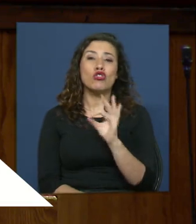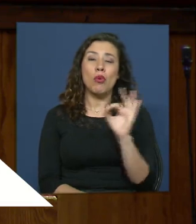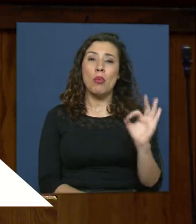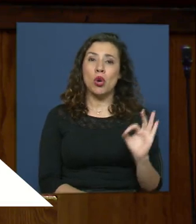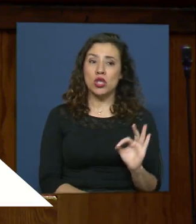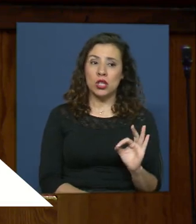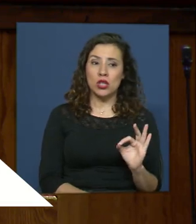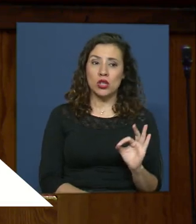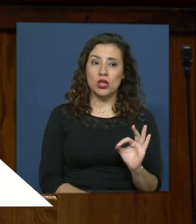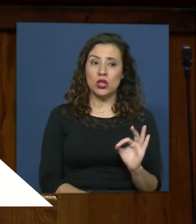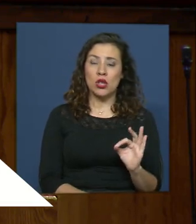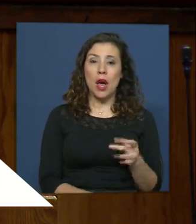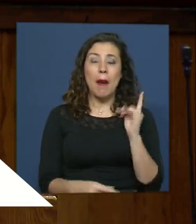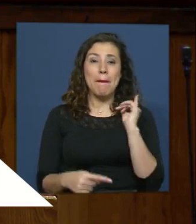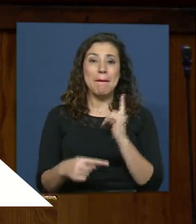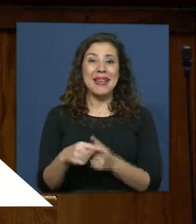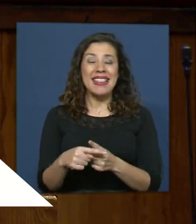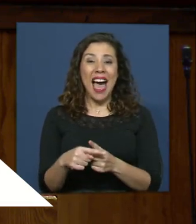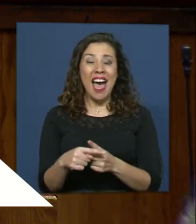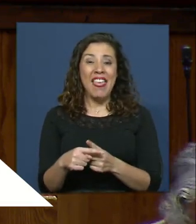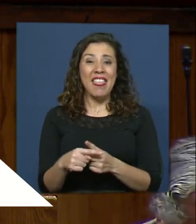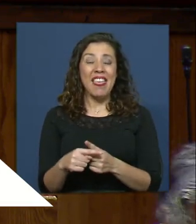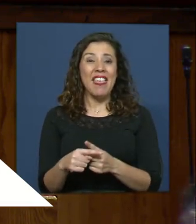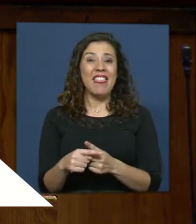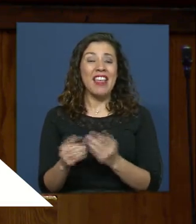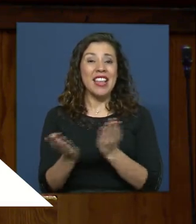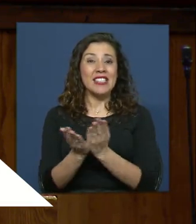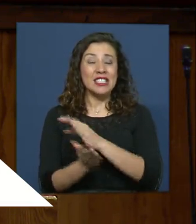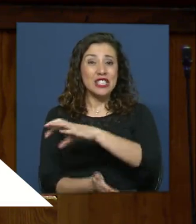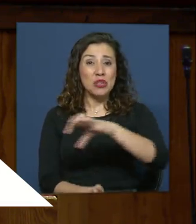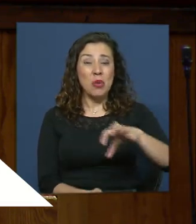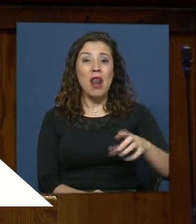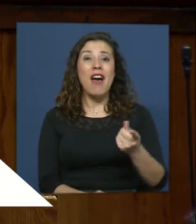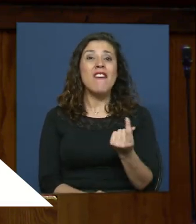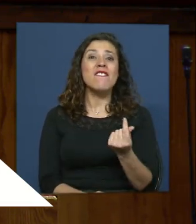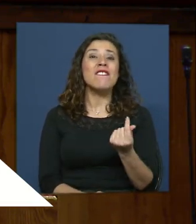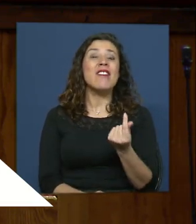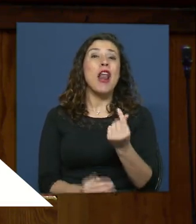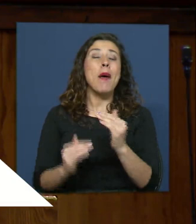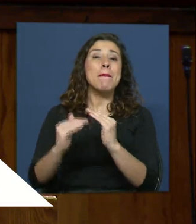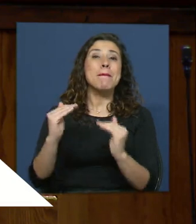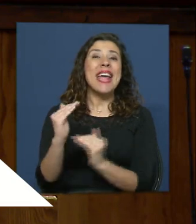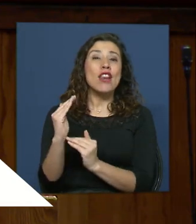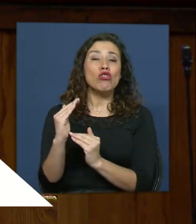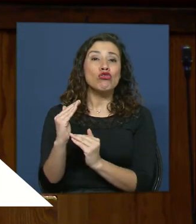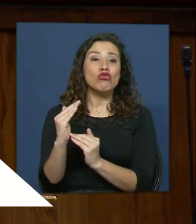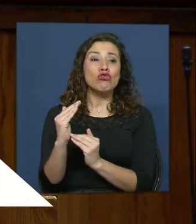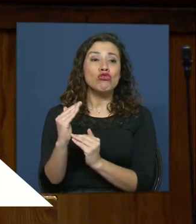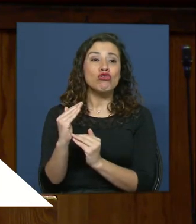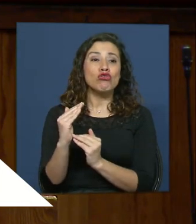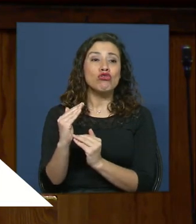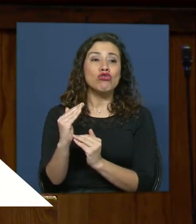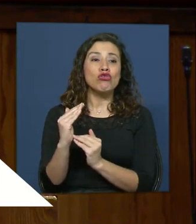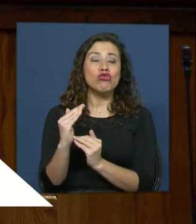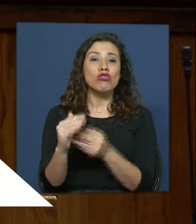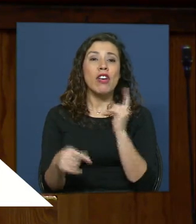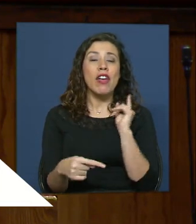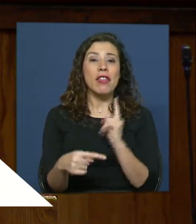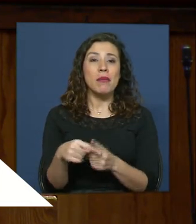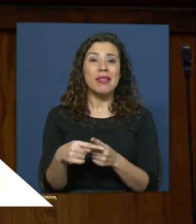decir, la mitad de los inmuebles están tasados por debajo de la